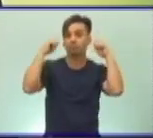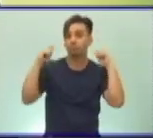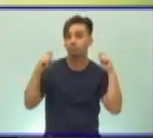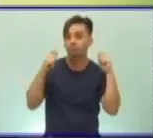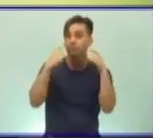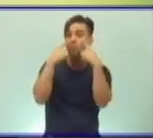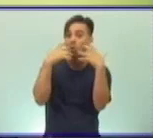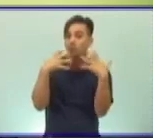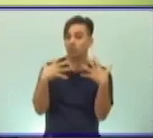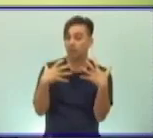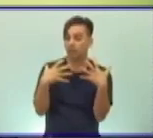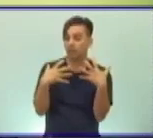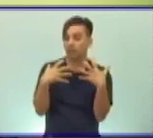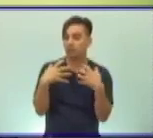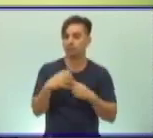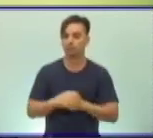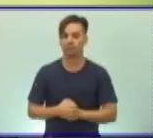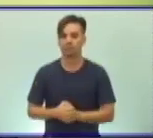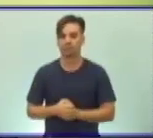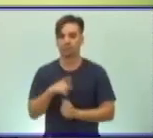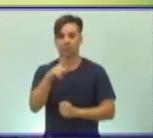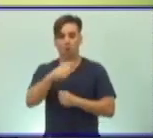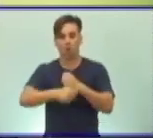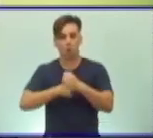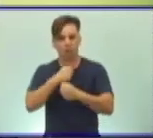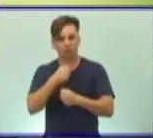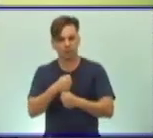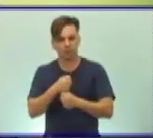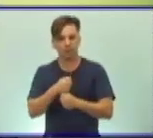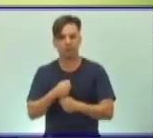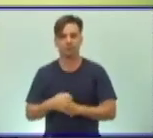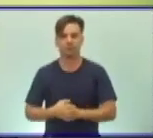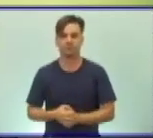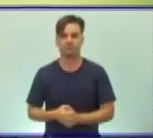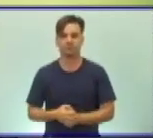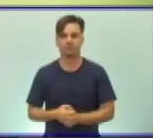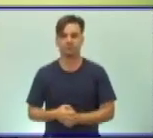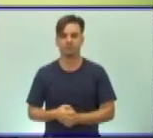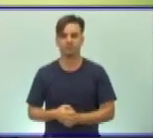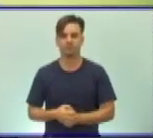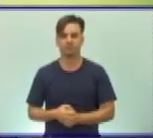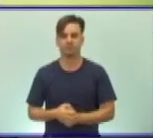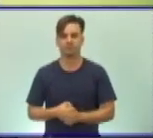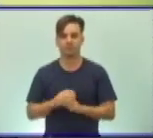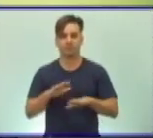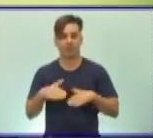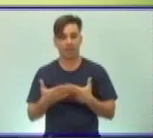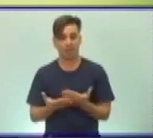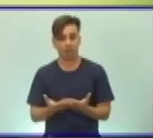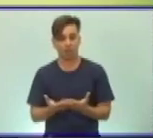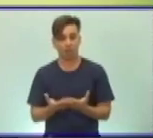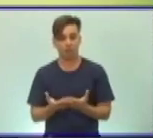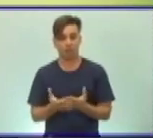televisión? Utilízalos y que te sean útiles. Entonces,